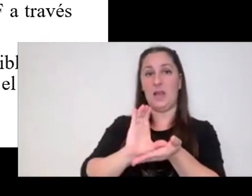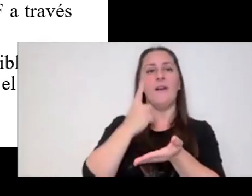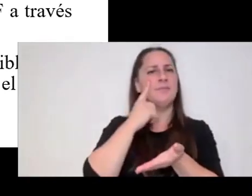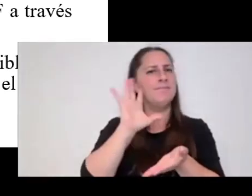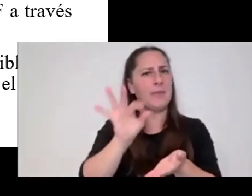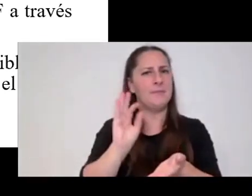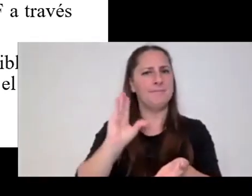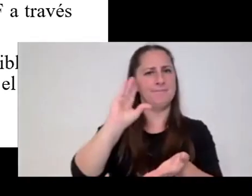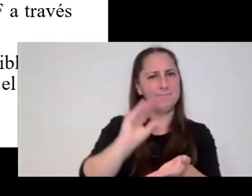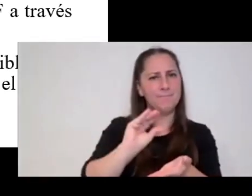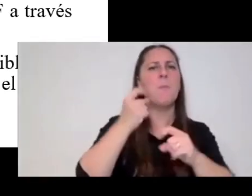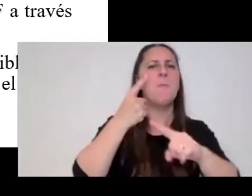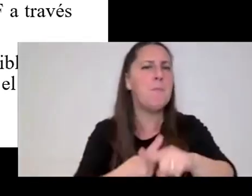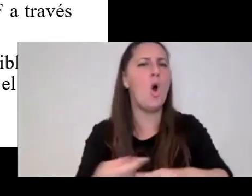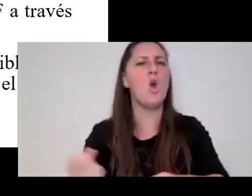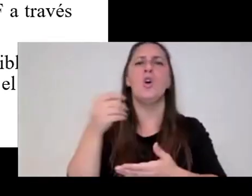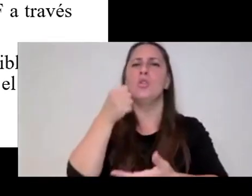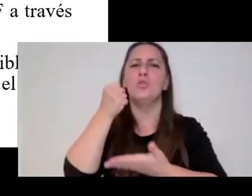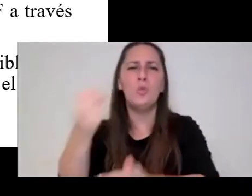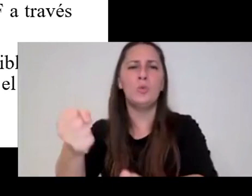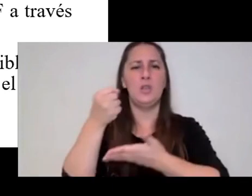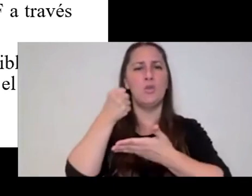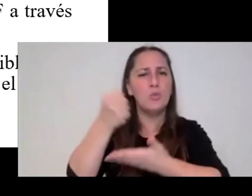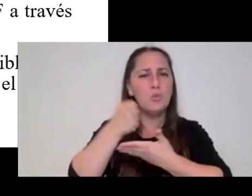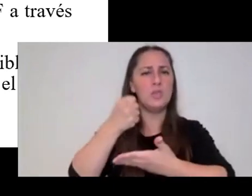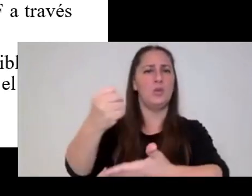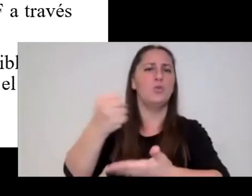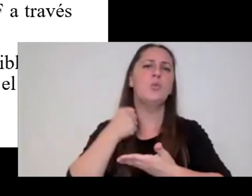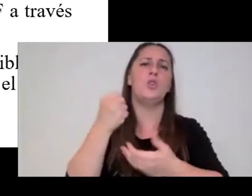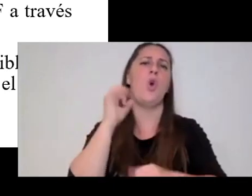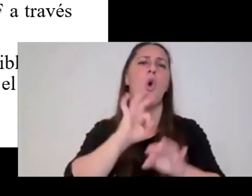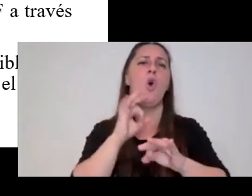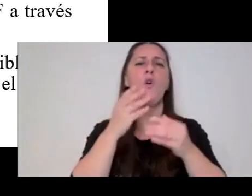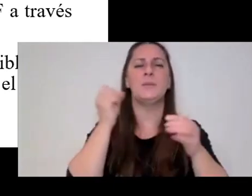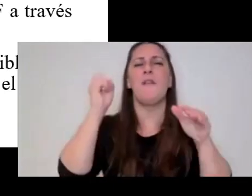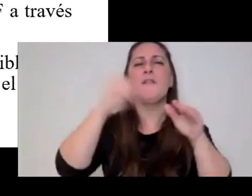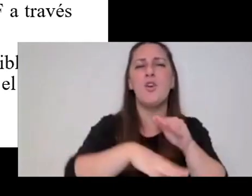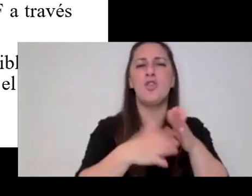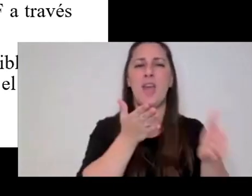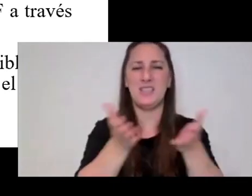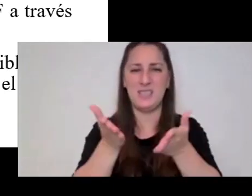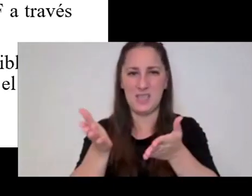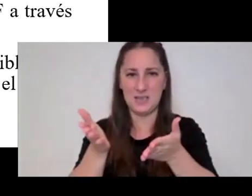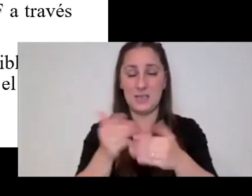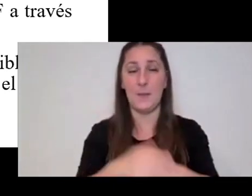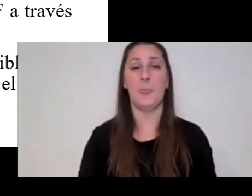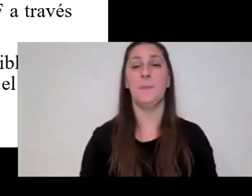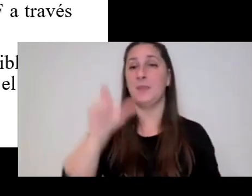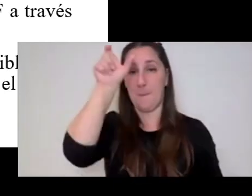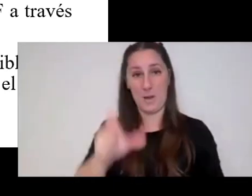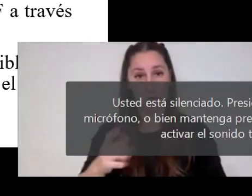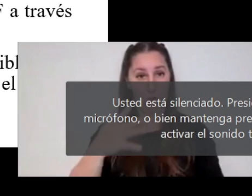otorgamiento de subsidios, compensaciones o fondos de asistencia. Con lo cual, si este contribuyente que